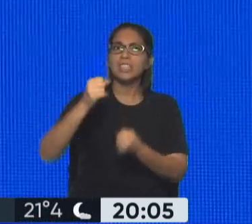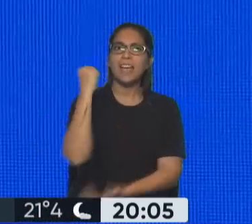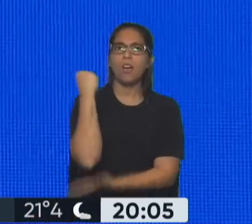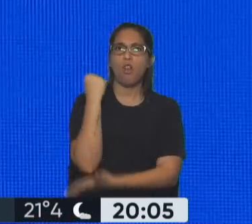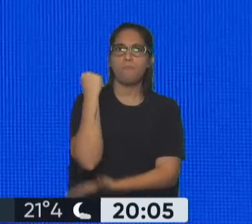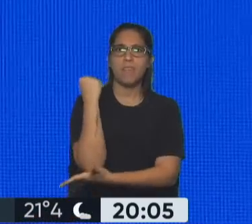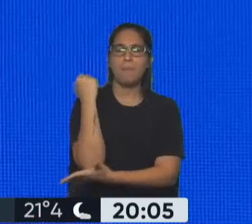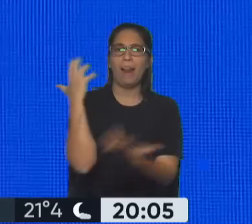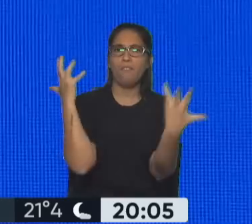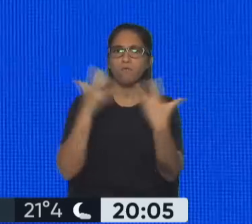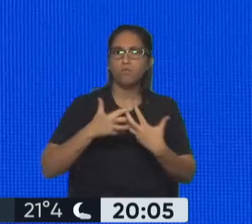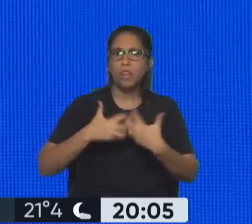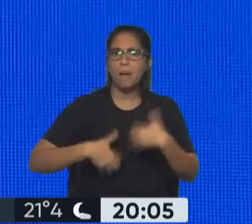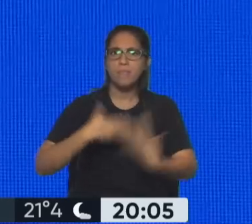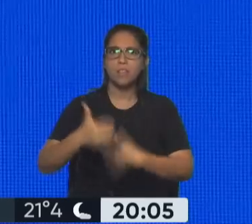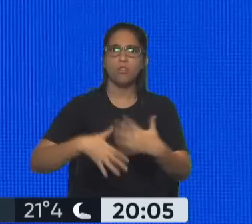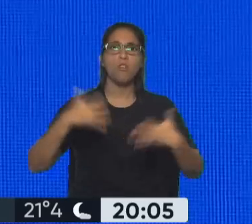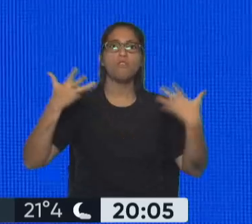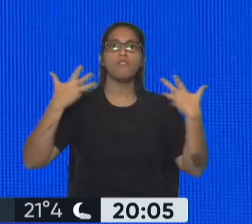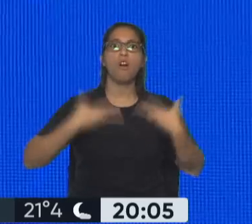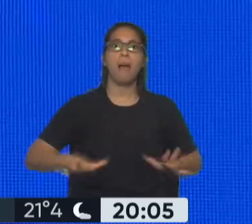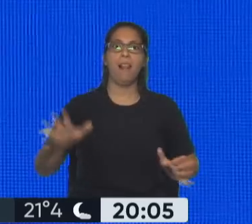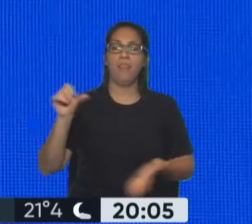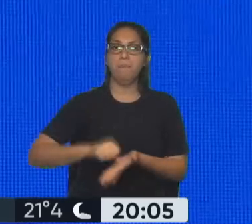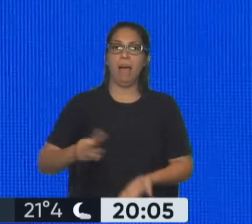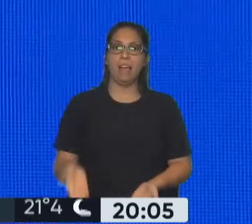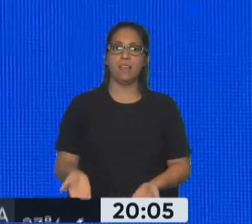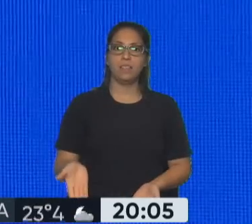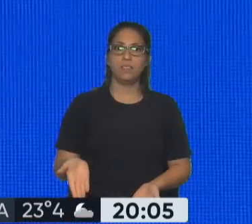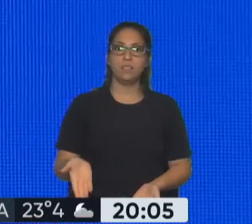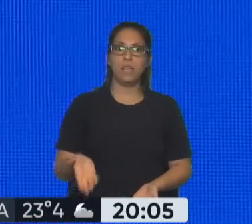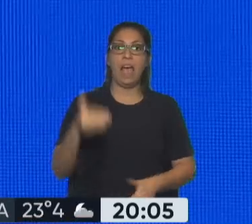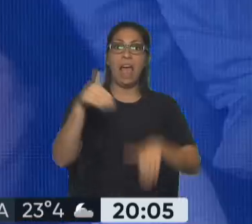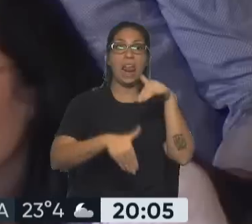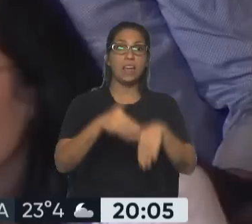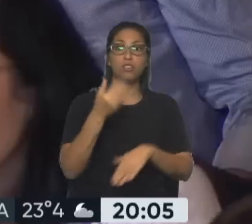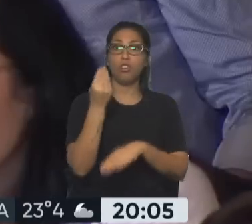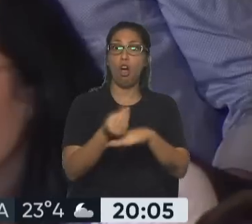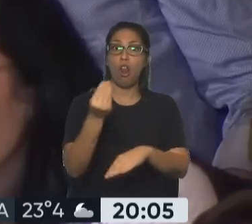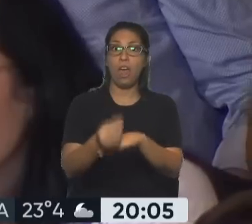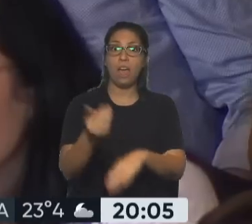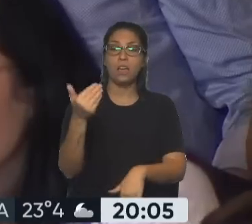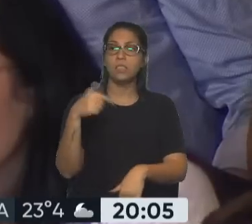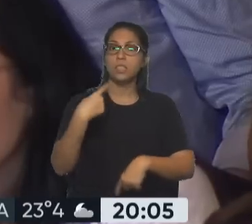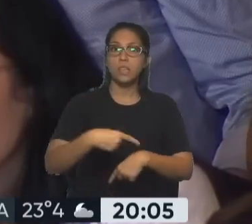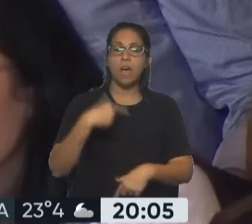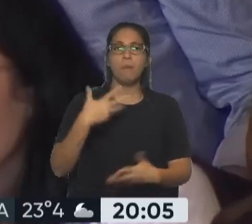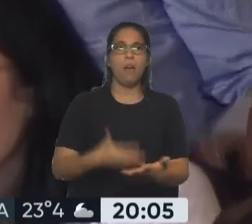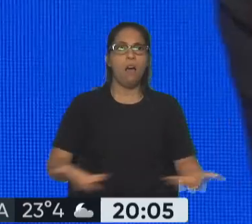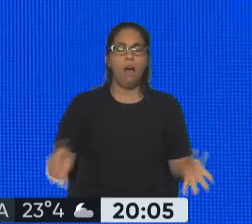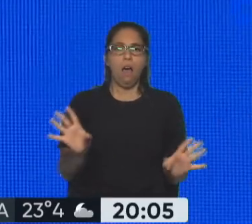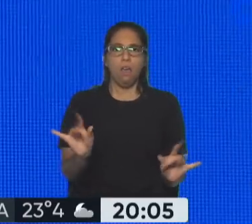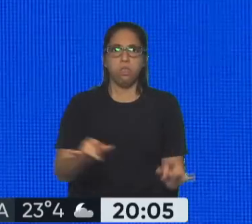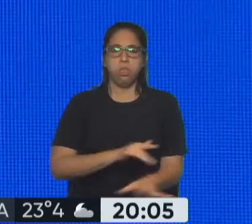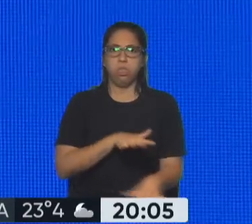país funcione normalmente y no sea un parto cada elección y no sea un drama